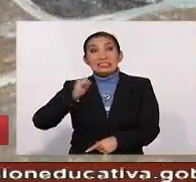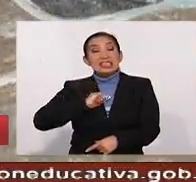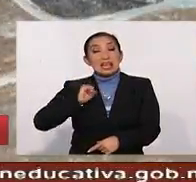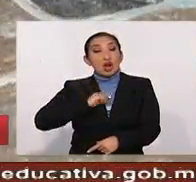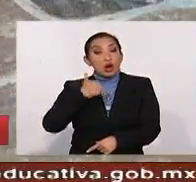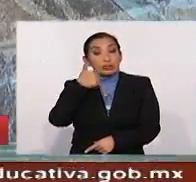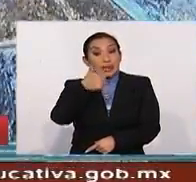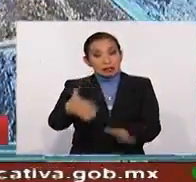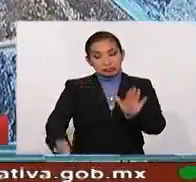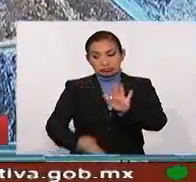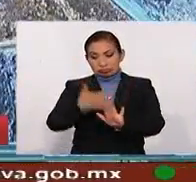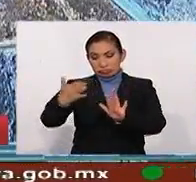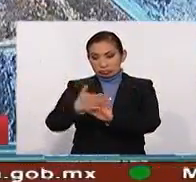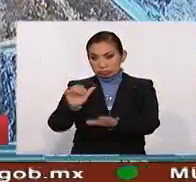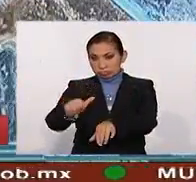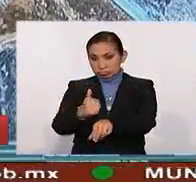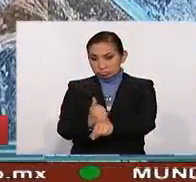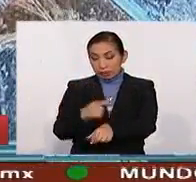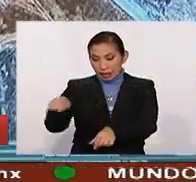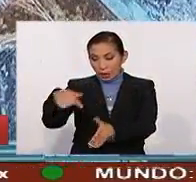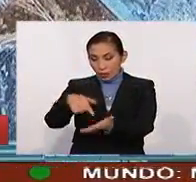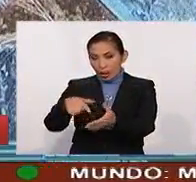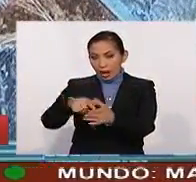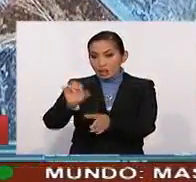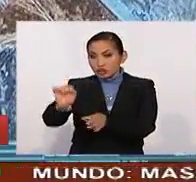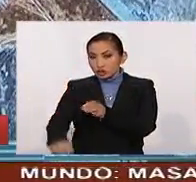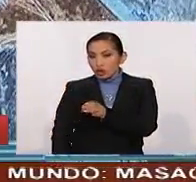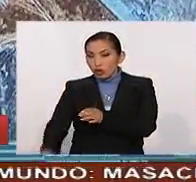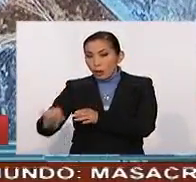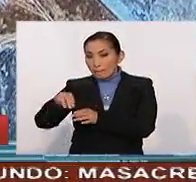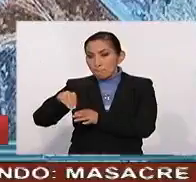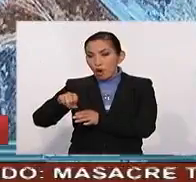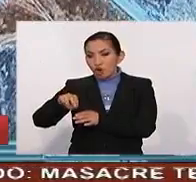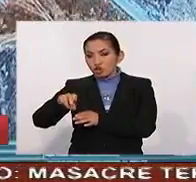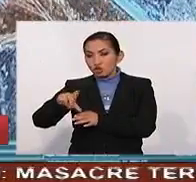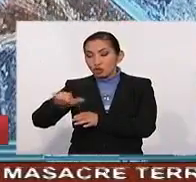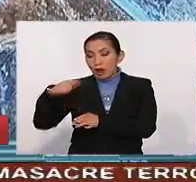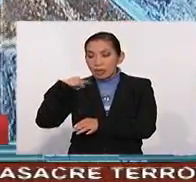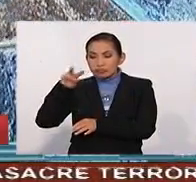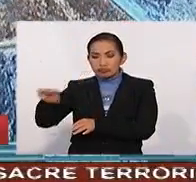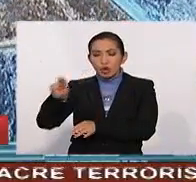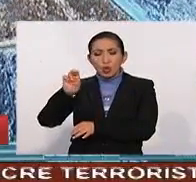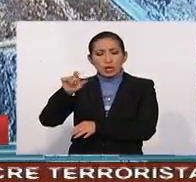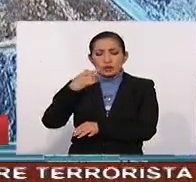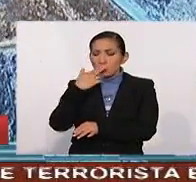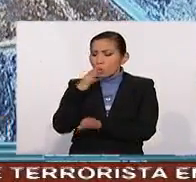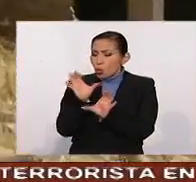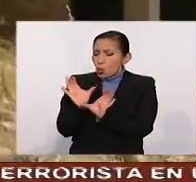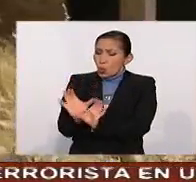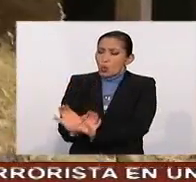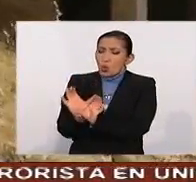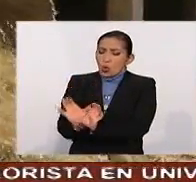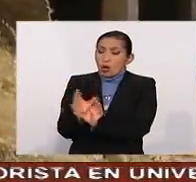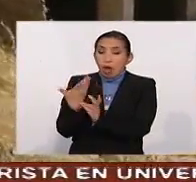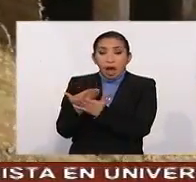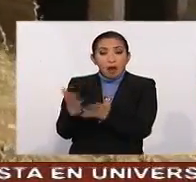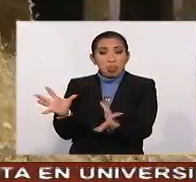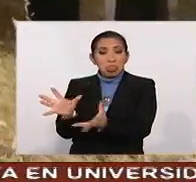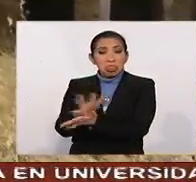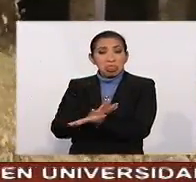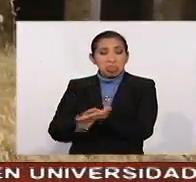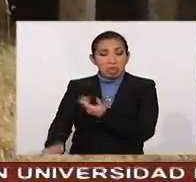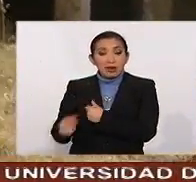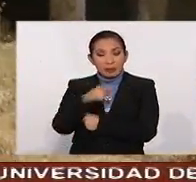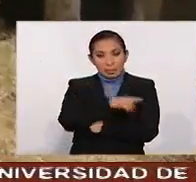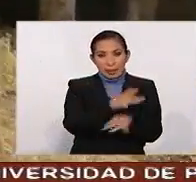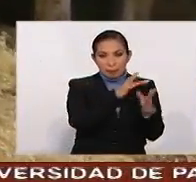siglo VI de nuestra era. Estaba situado al sur de la ciudad de Mosul y era considerado por la UNESCO Patrimonio Cultural de la Humanidad. Mientras